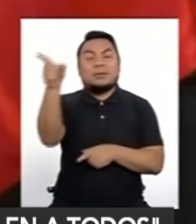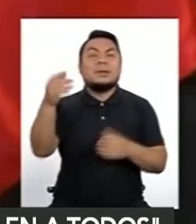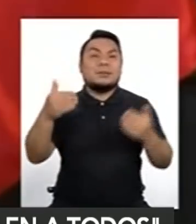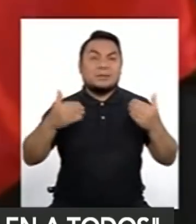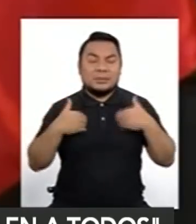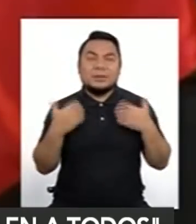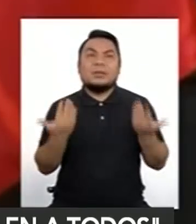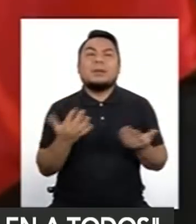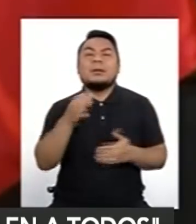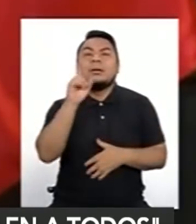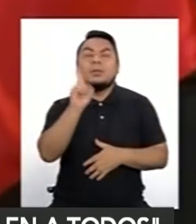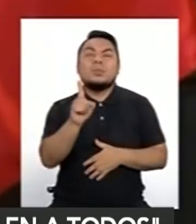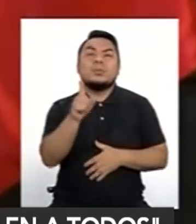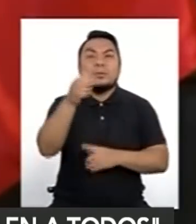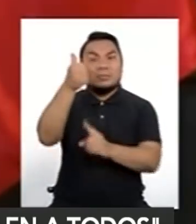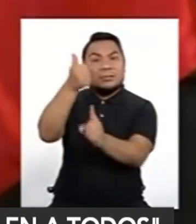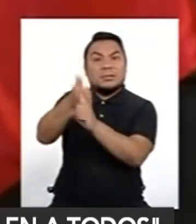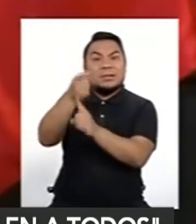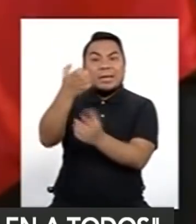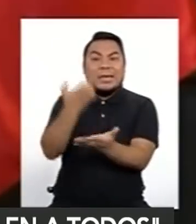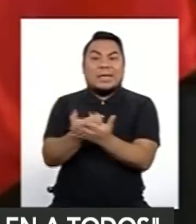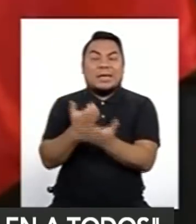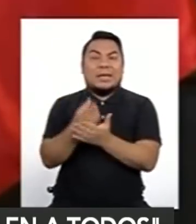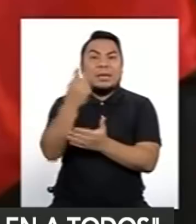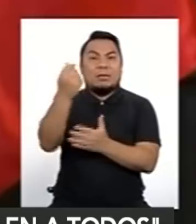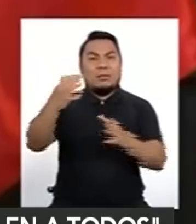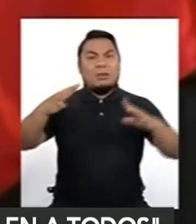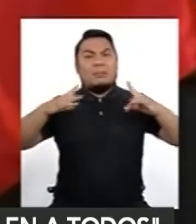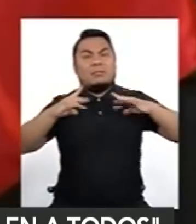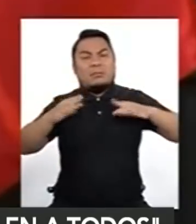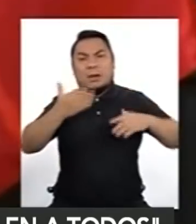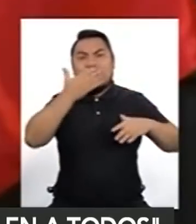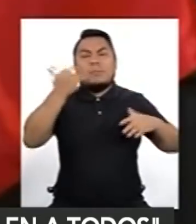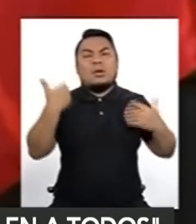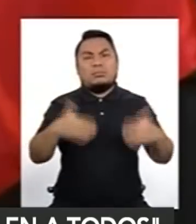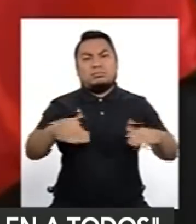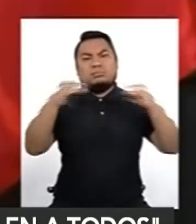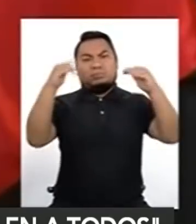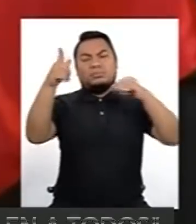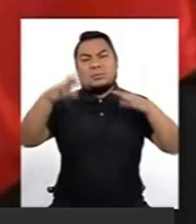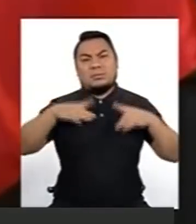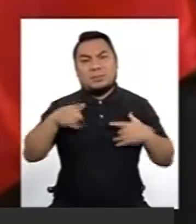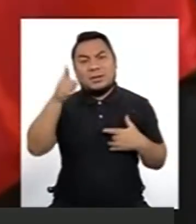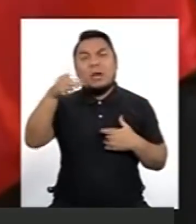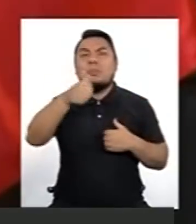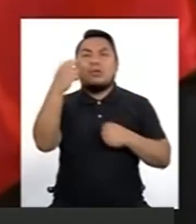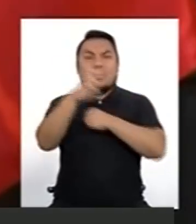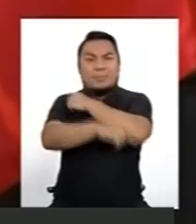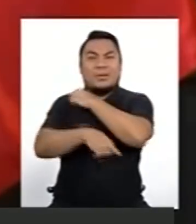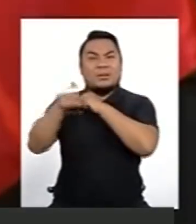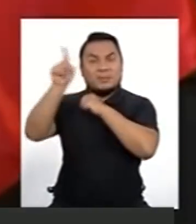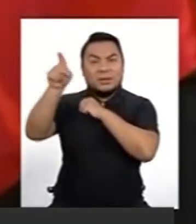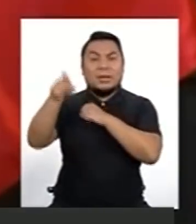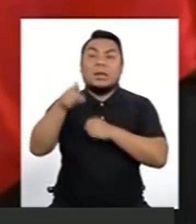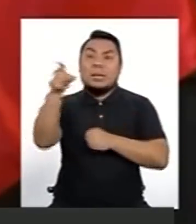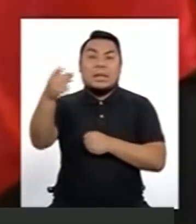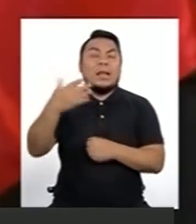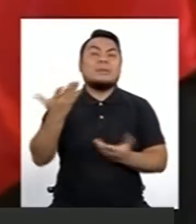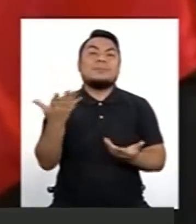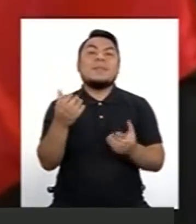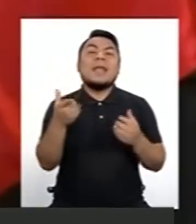tienen una condición económica mucho más sólida y estable y un servicio de